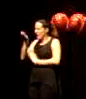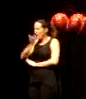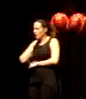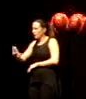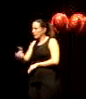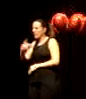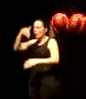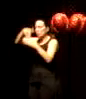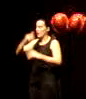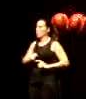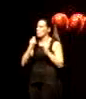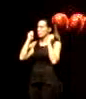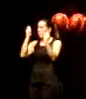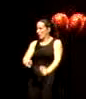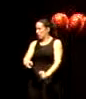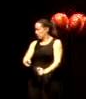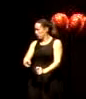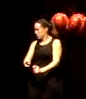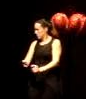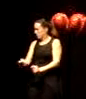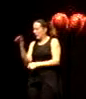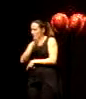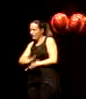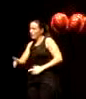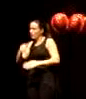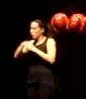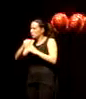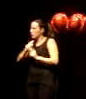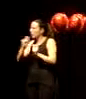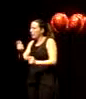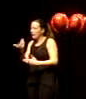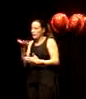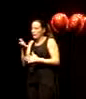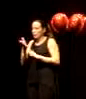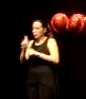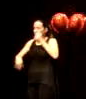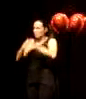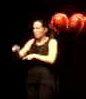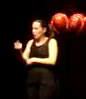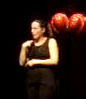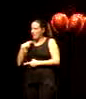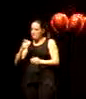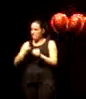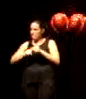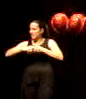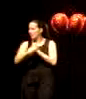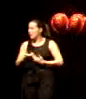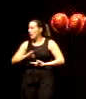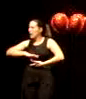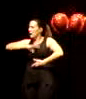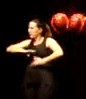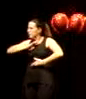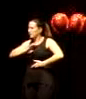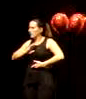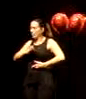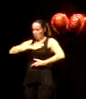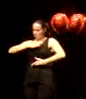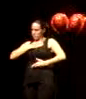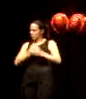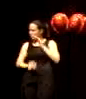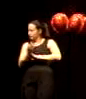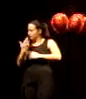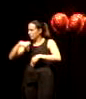crea sentidos, otorga sentido a la infancia y los hace partícipe en la capacidad de generar por cuenta propia